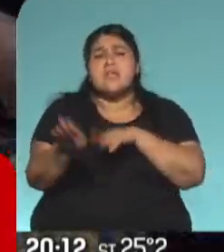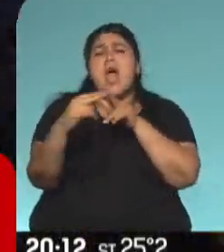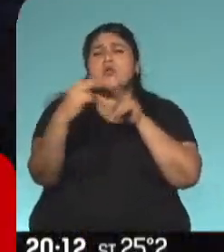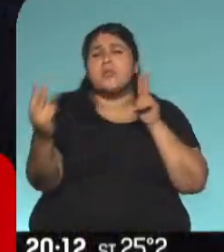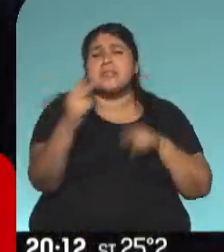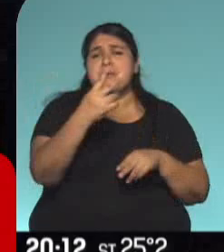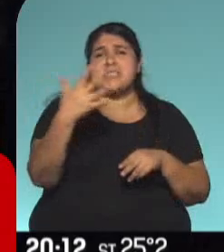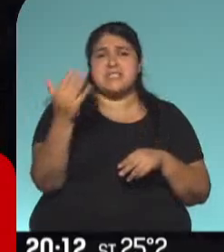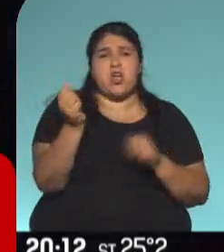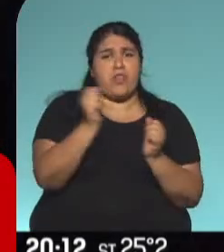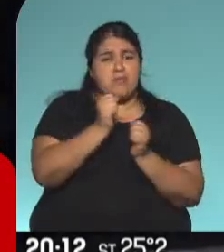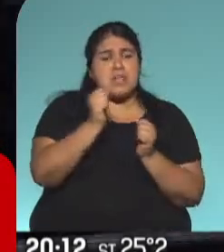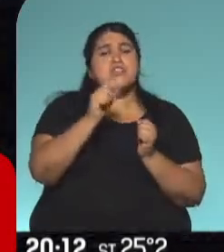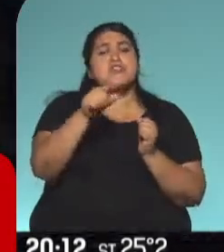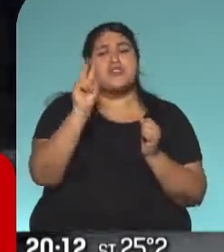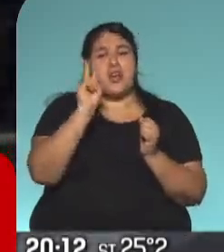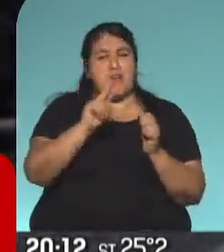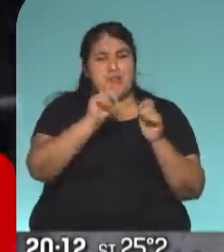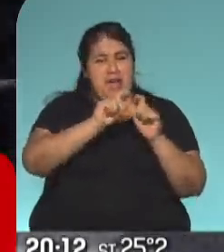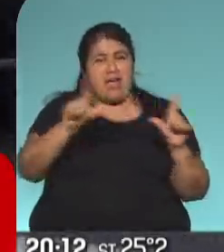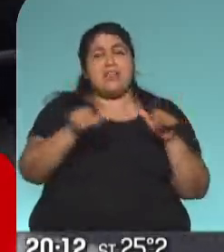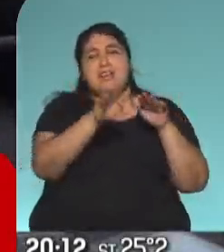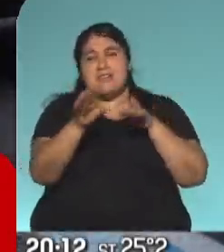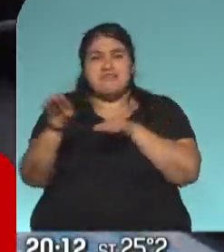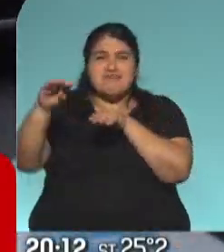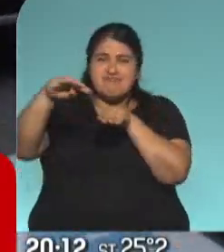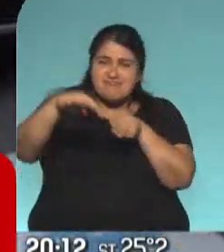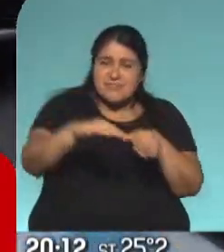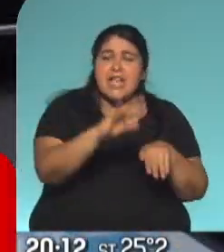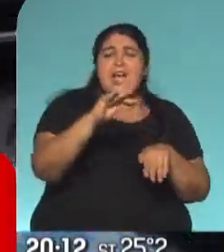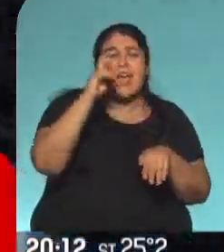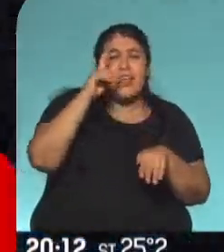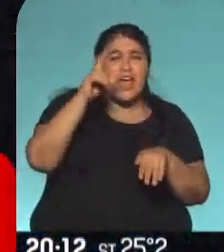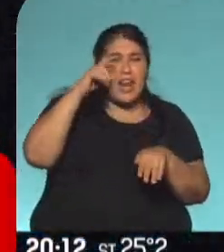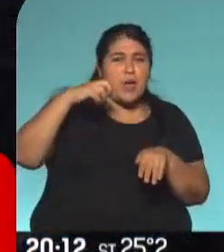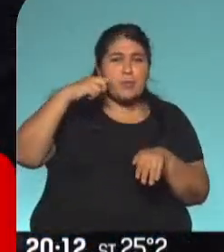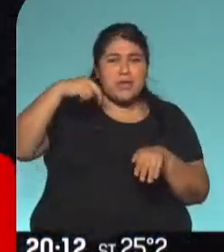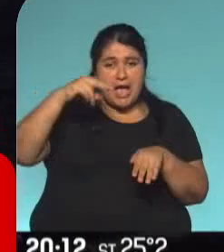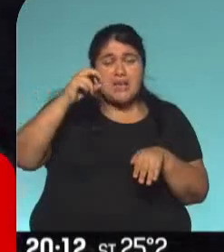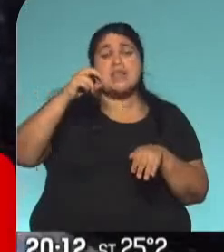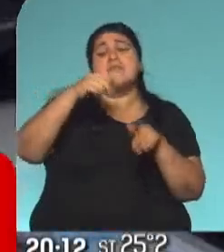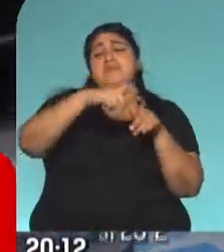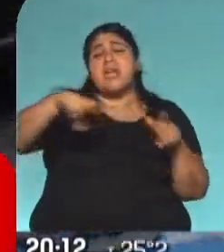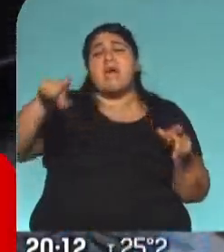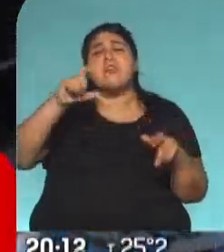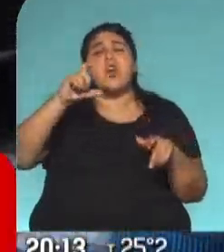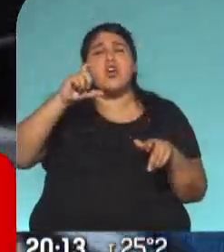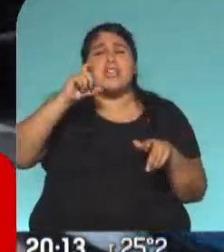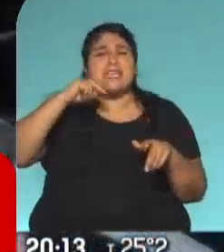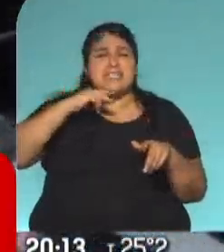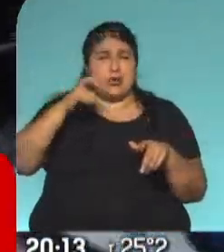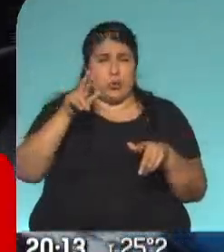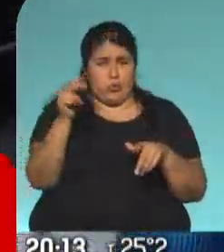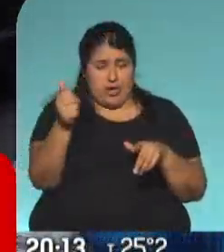mayo, mientras vemos imágenes para agarrar luego de Lepiane, Riccieri, hacia Camino de Cintura luego, ¿no? El lugar y